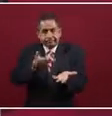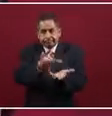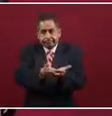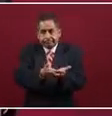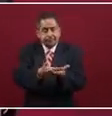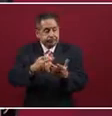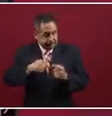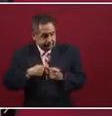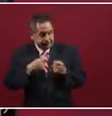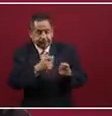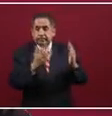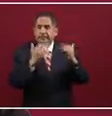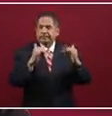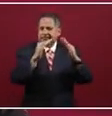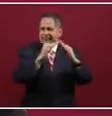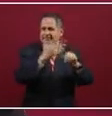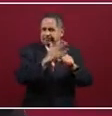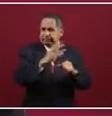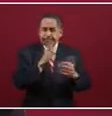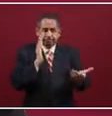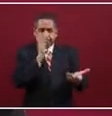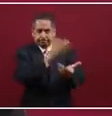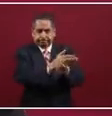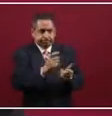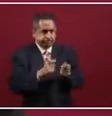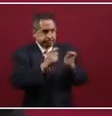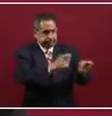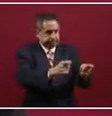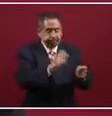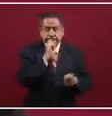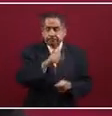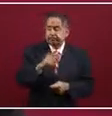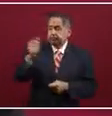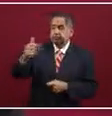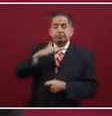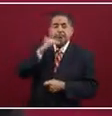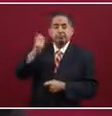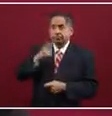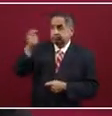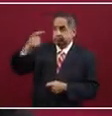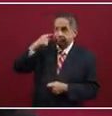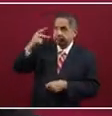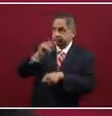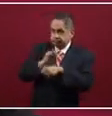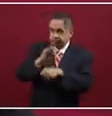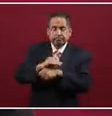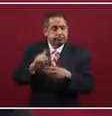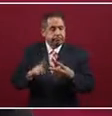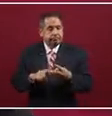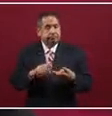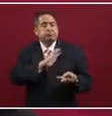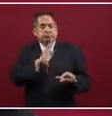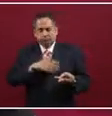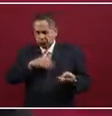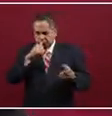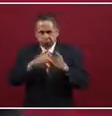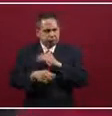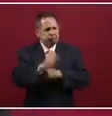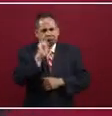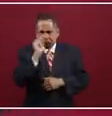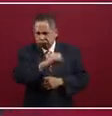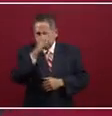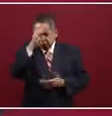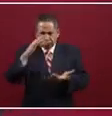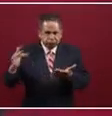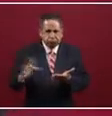llevé a la Casa Blanca, ya fuimos a Alemania, Alemania ya lo respaldó, el canciller alemán, España ya emitió un comunicado que lo respalda